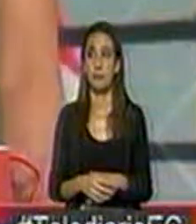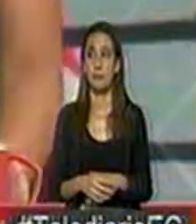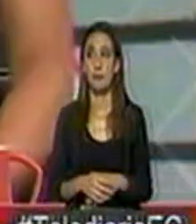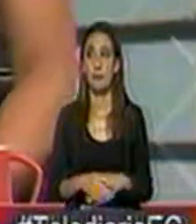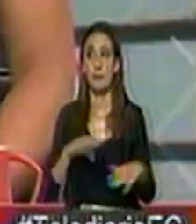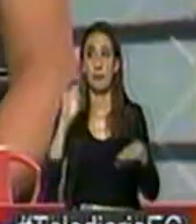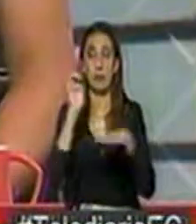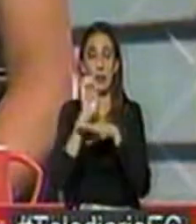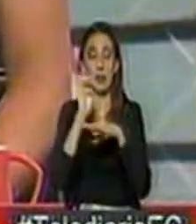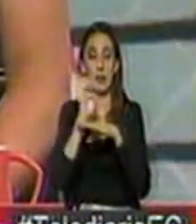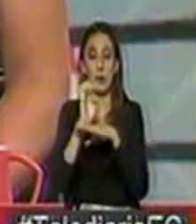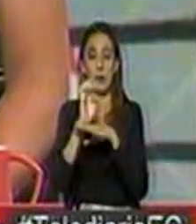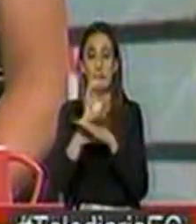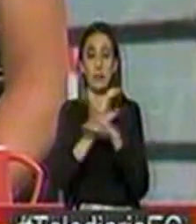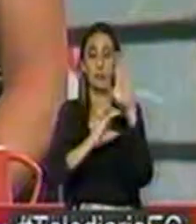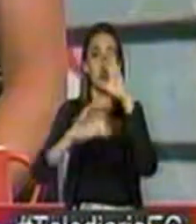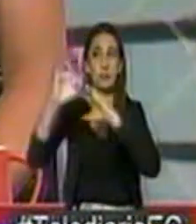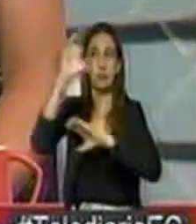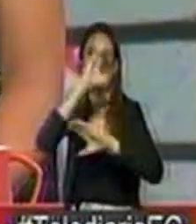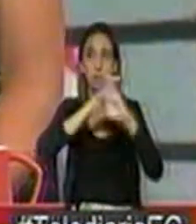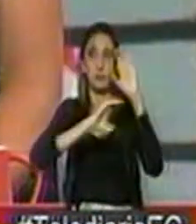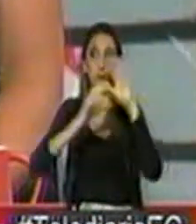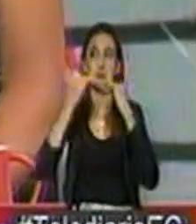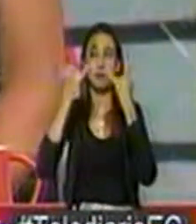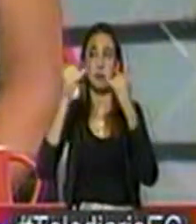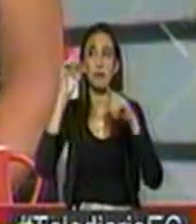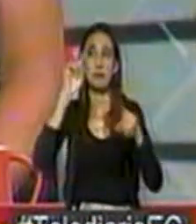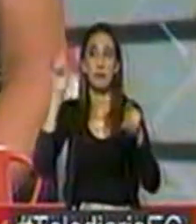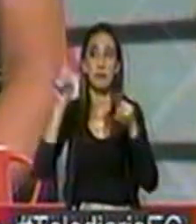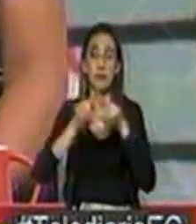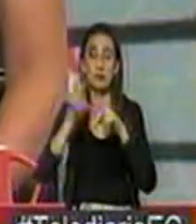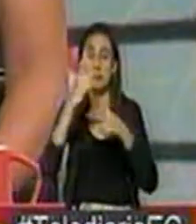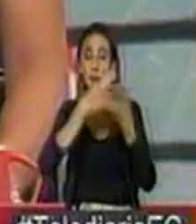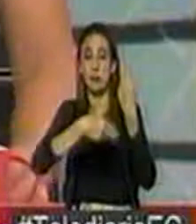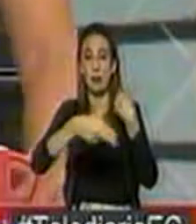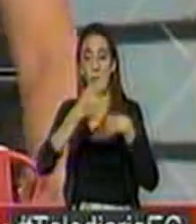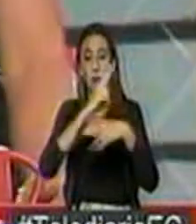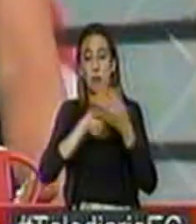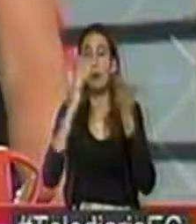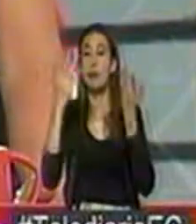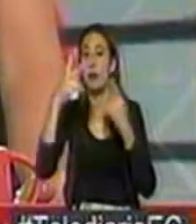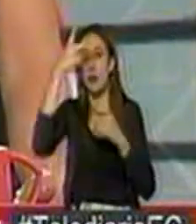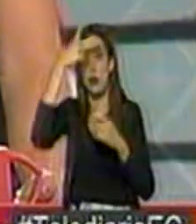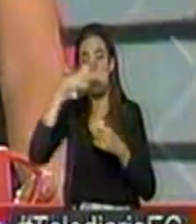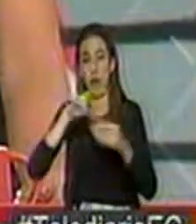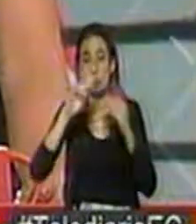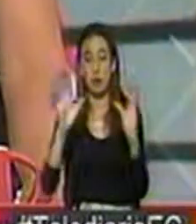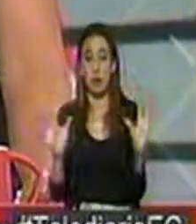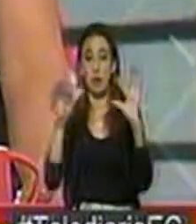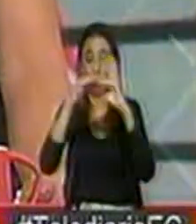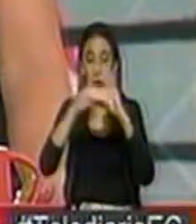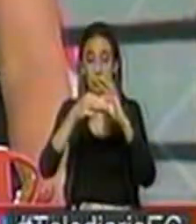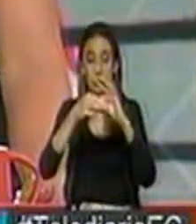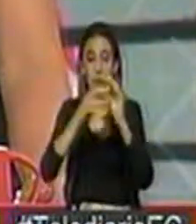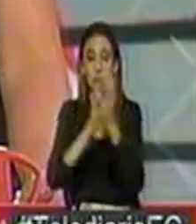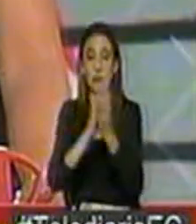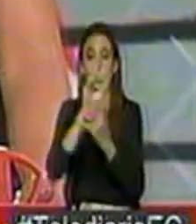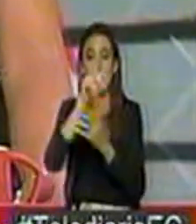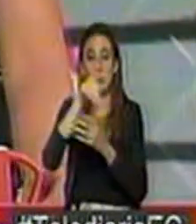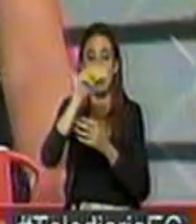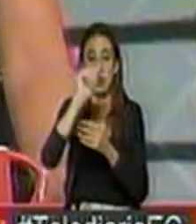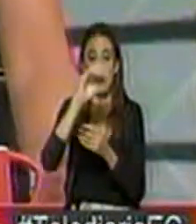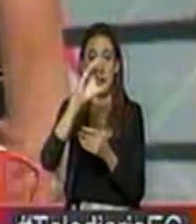Y Ecuador buscará hasta fin de año alcanzar un acuerdo comercial con México. Es un paso necesario para que el país forme parte de la Alianza del